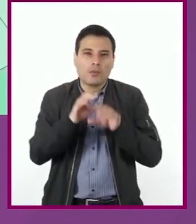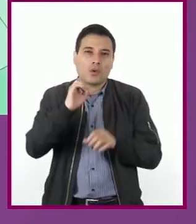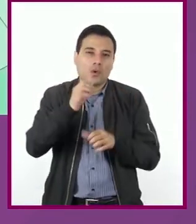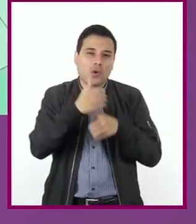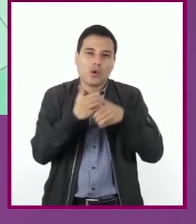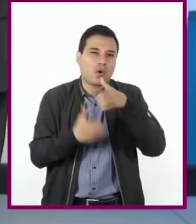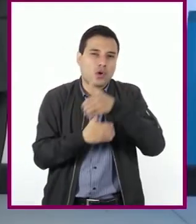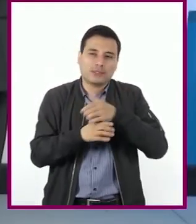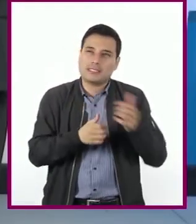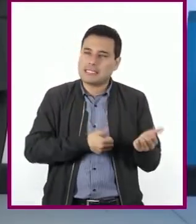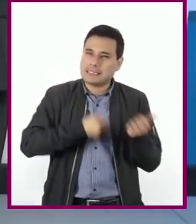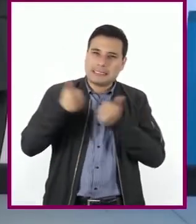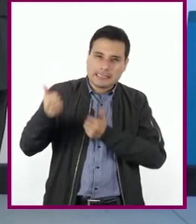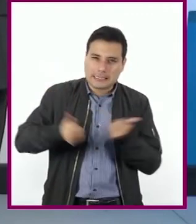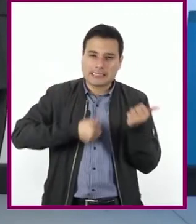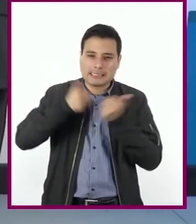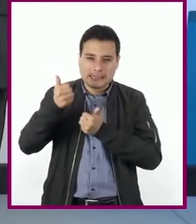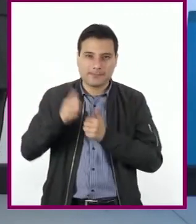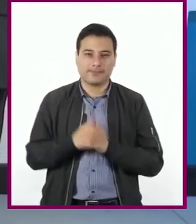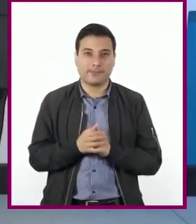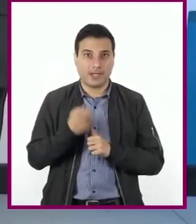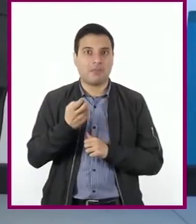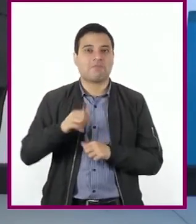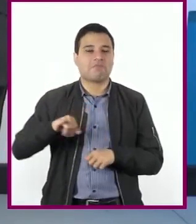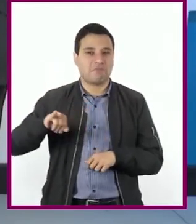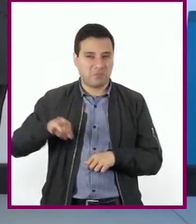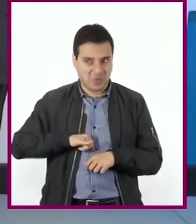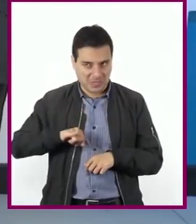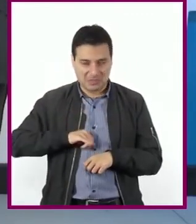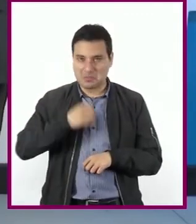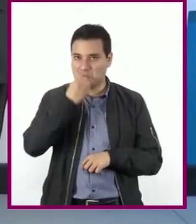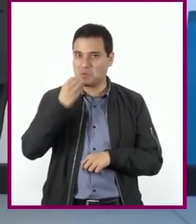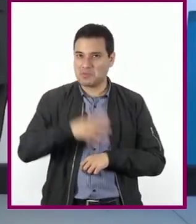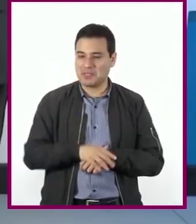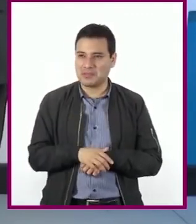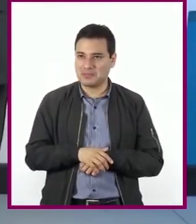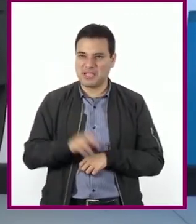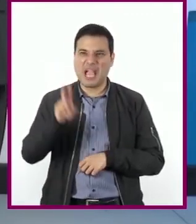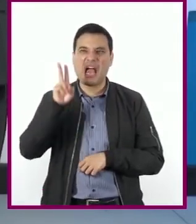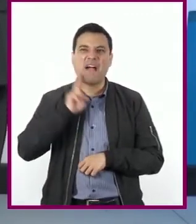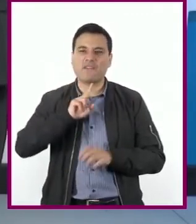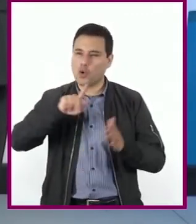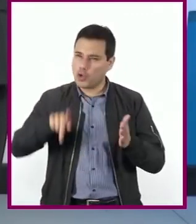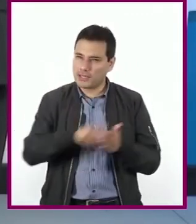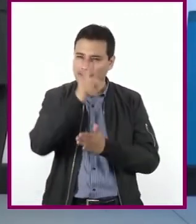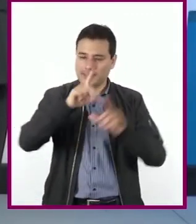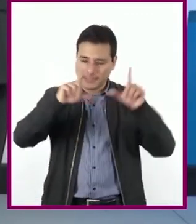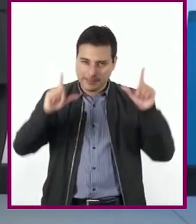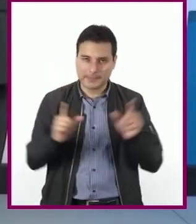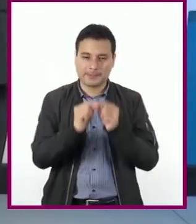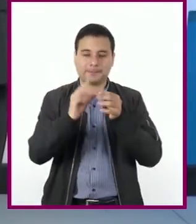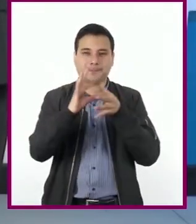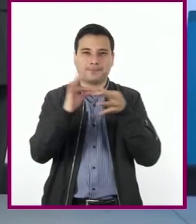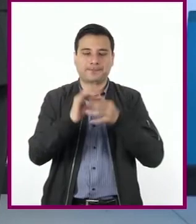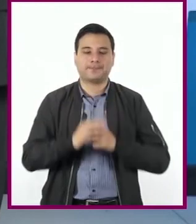mudanza. Todo esto ha sido muy interesante, maestra Eva. La invito a recapitular lo que aprendimos el día